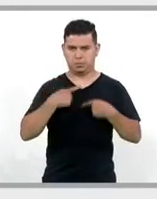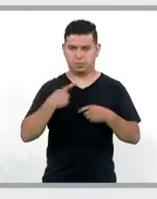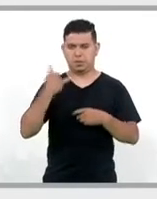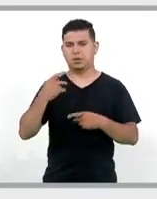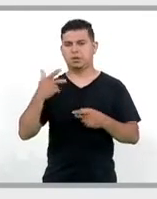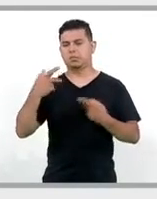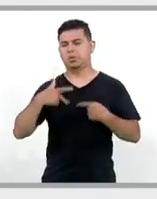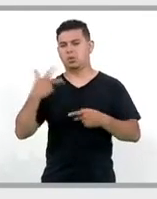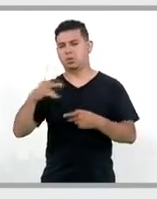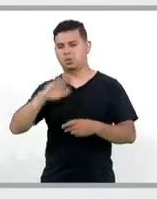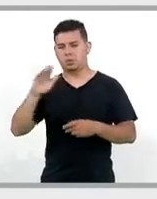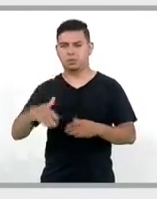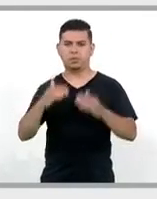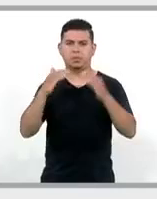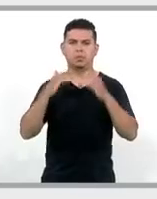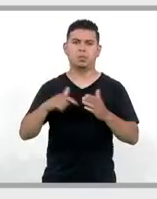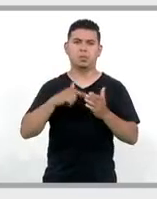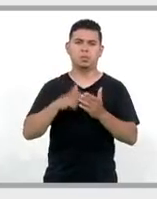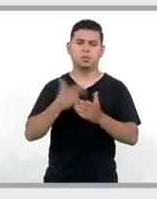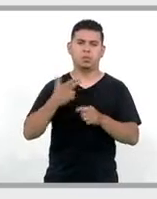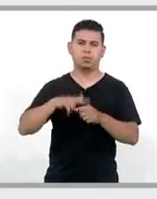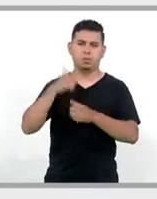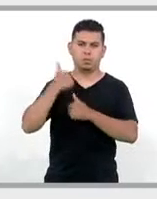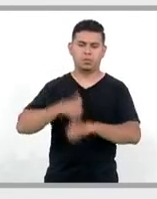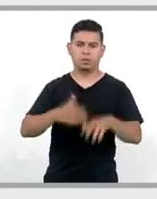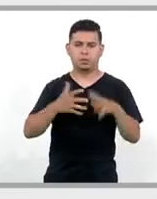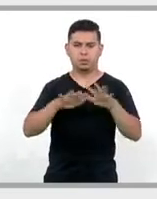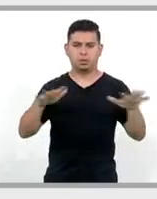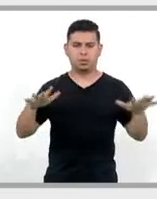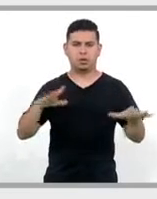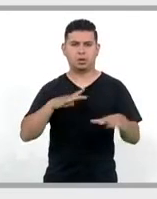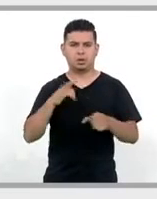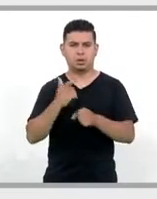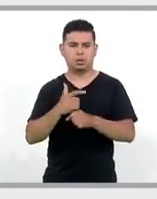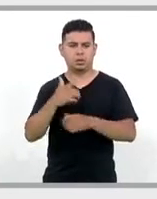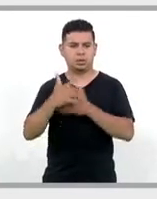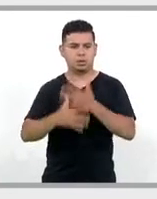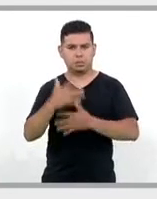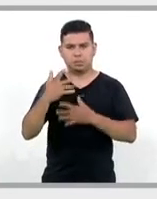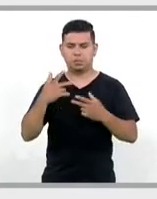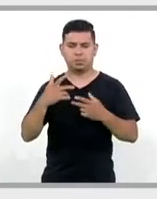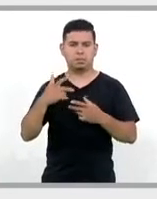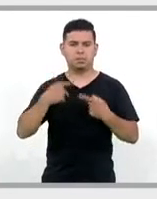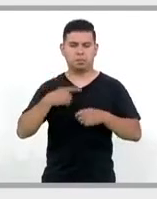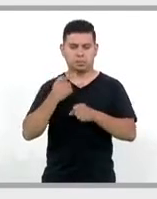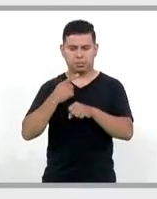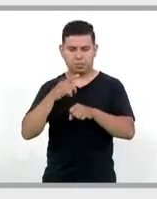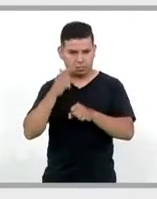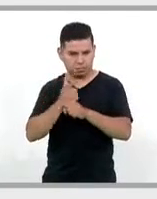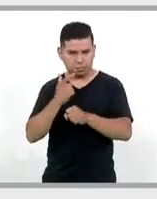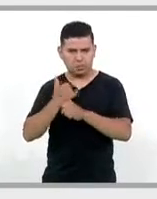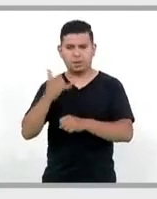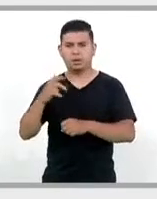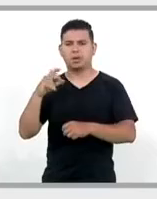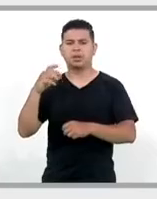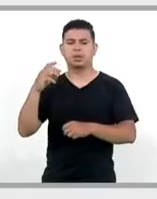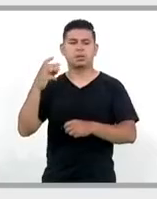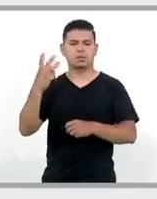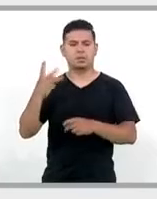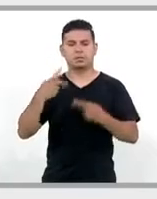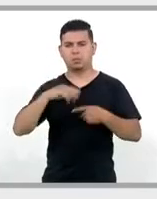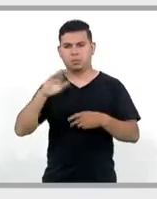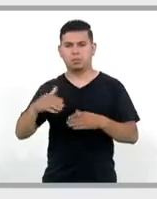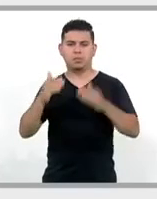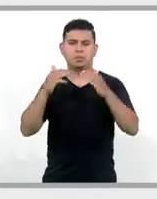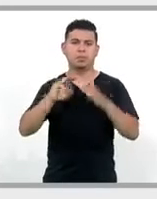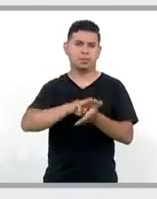defunciones en la condición sanitaria de la costa tenemos 15 confirmados 3 defunciones jurisdicción sanitaria